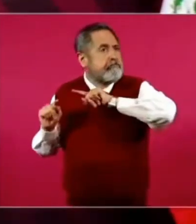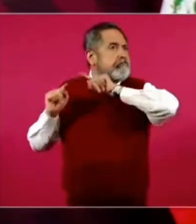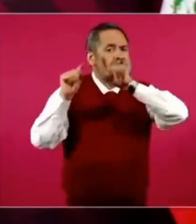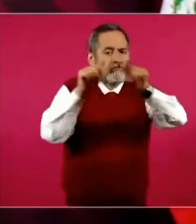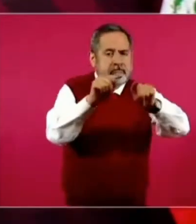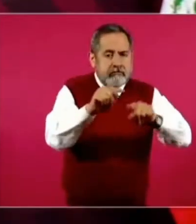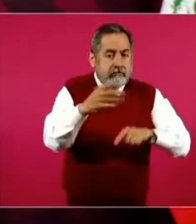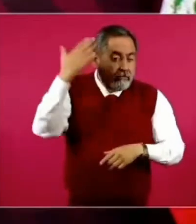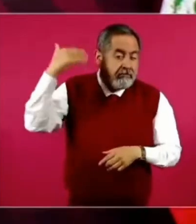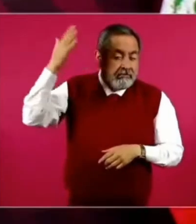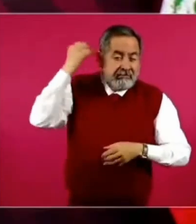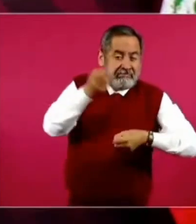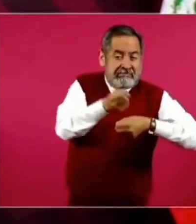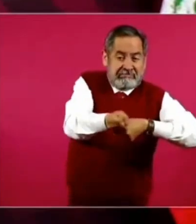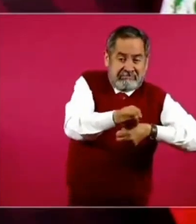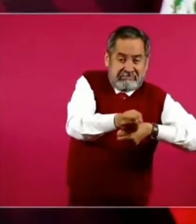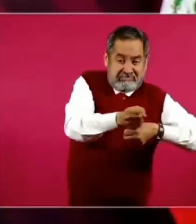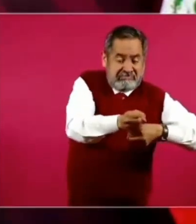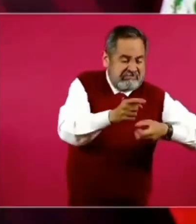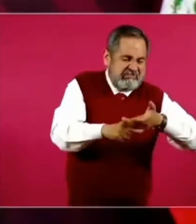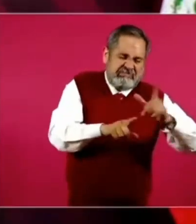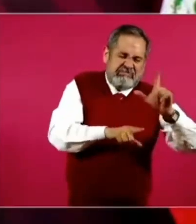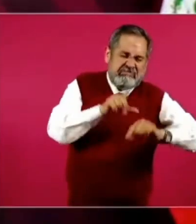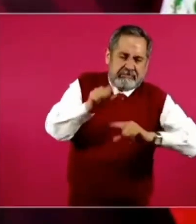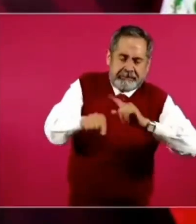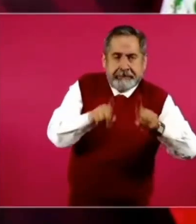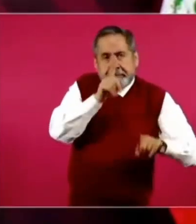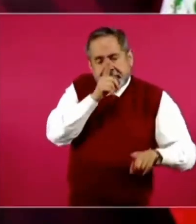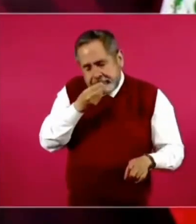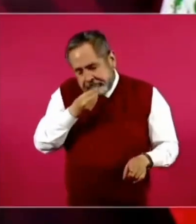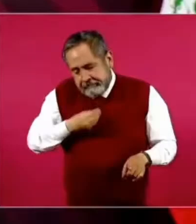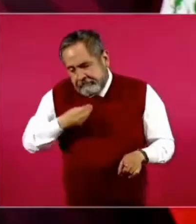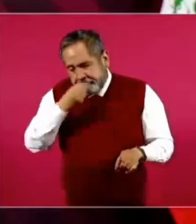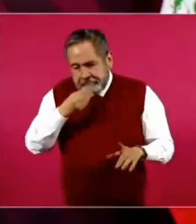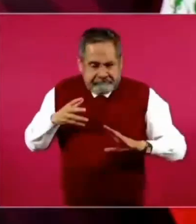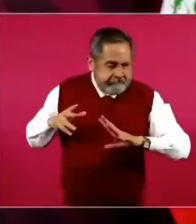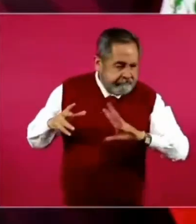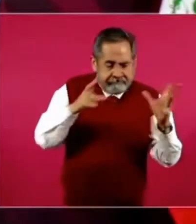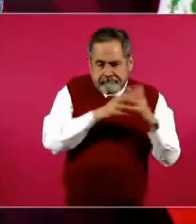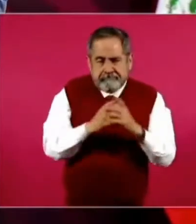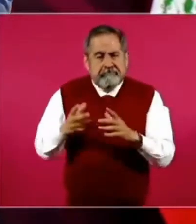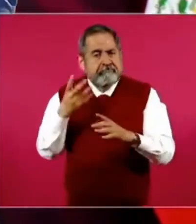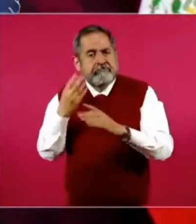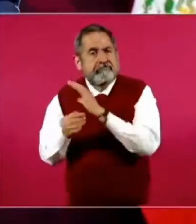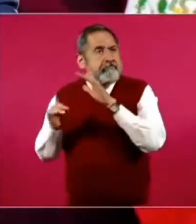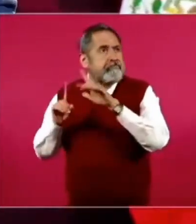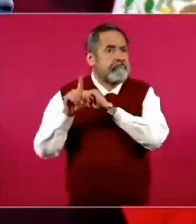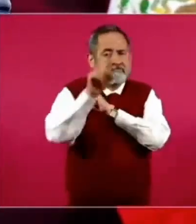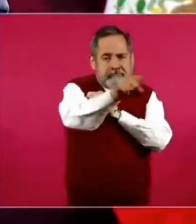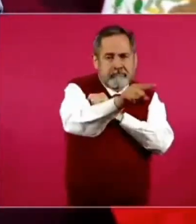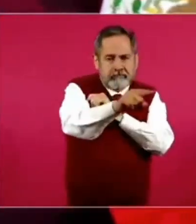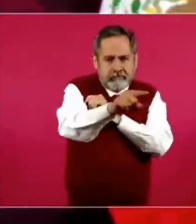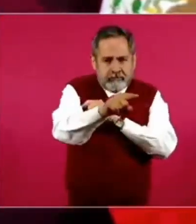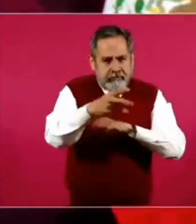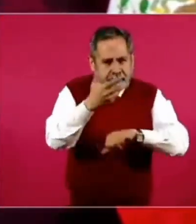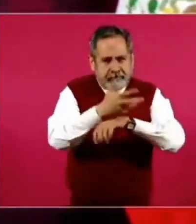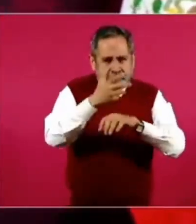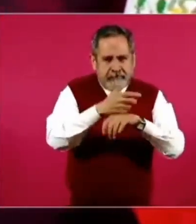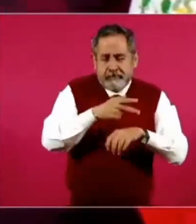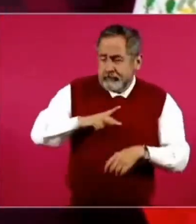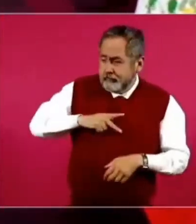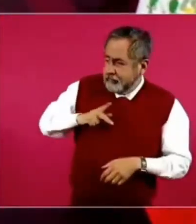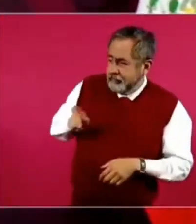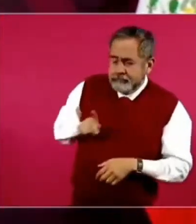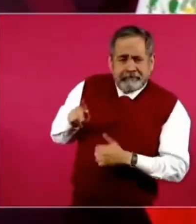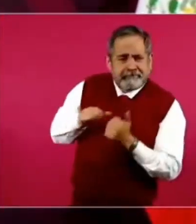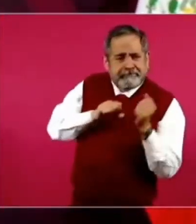fueron maltratados en un tiempo, se vieron en la necesidad de emigrar, de abandonar sus